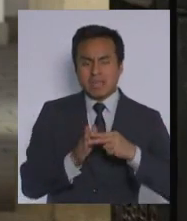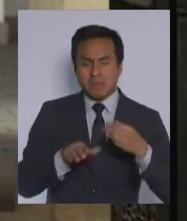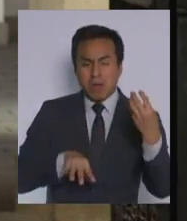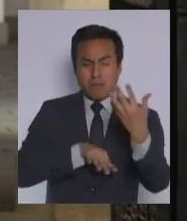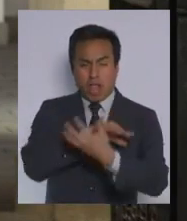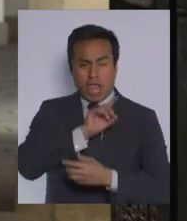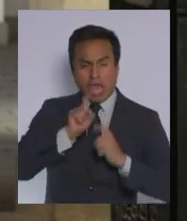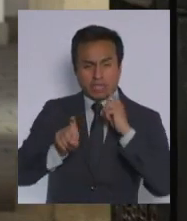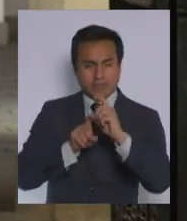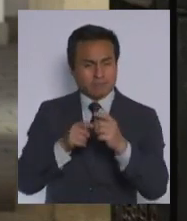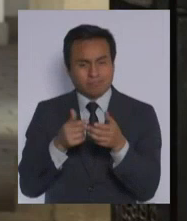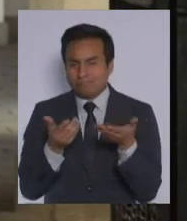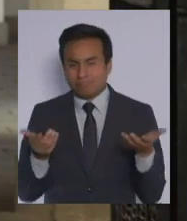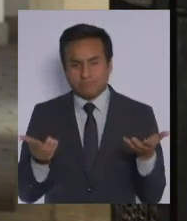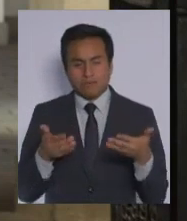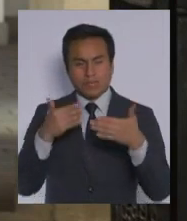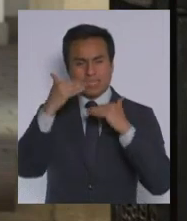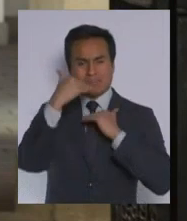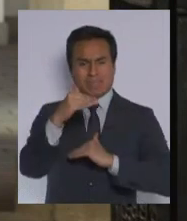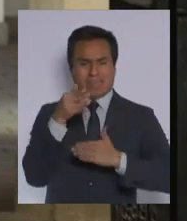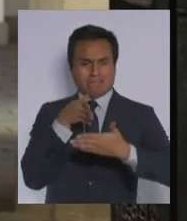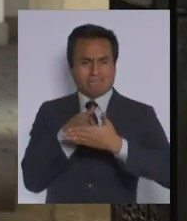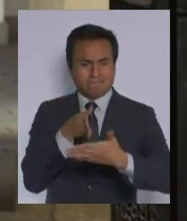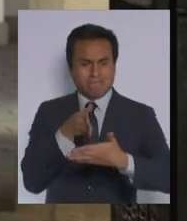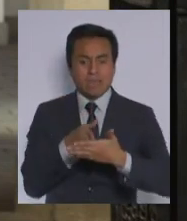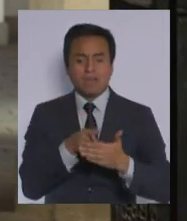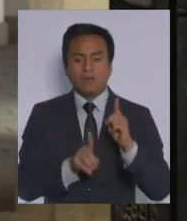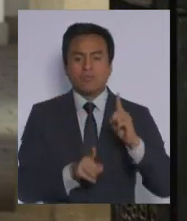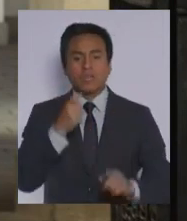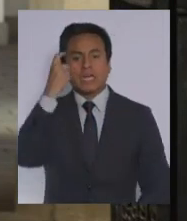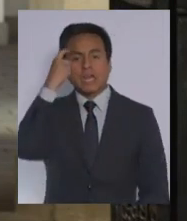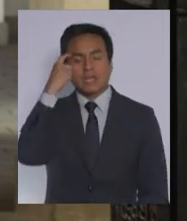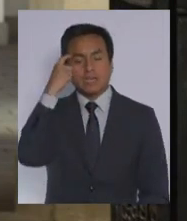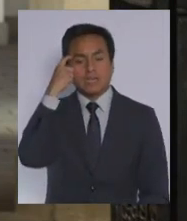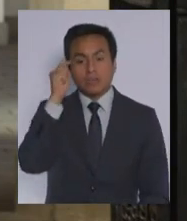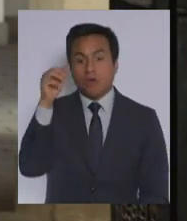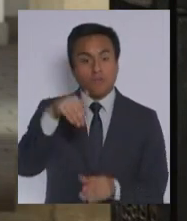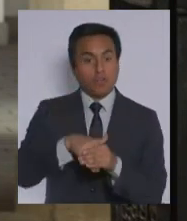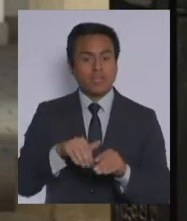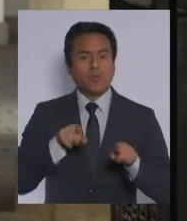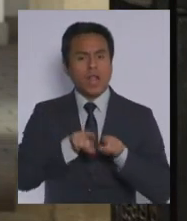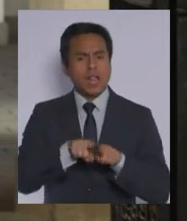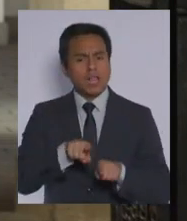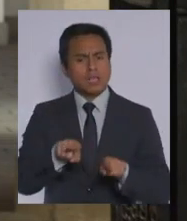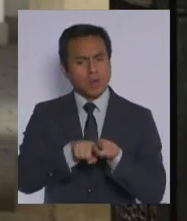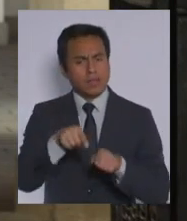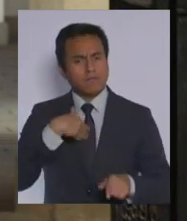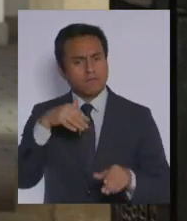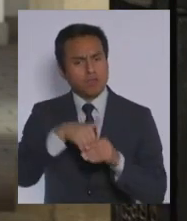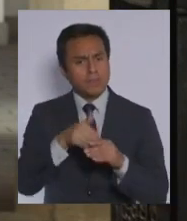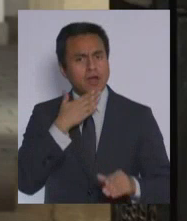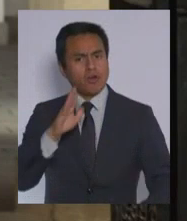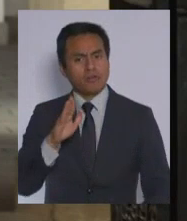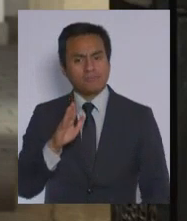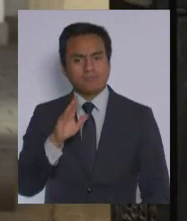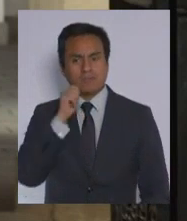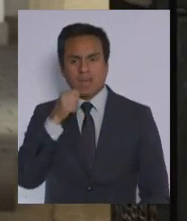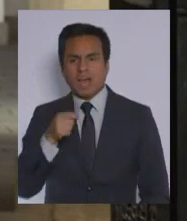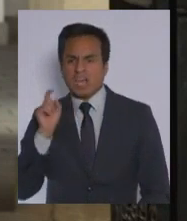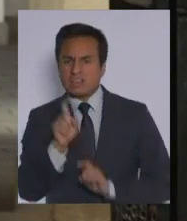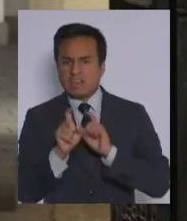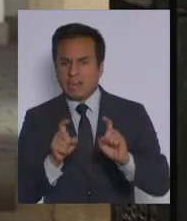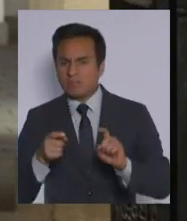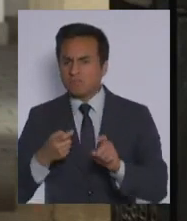violencia esté limitado porque alguien cree que si uno vota como yo pienso que es lo mejor entonces hay que